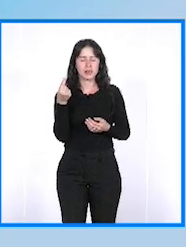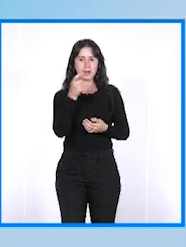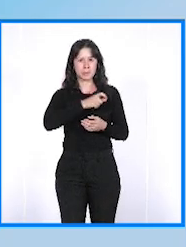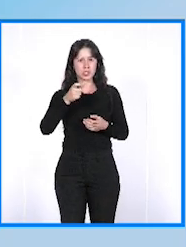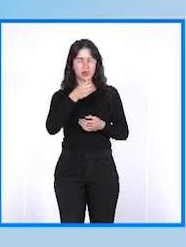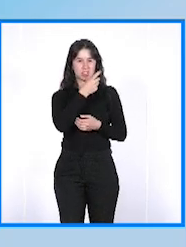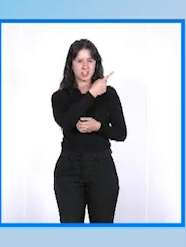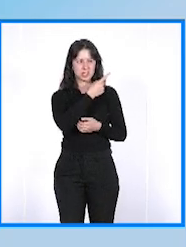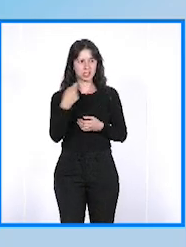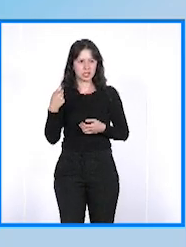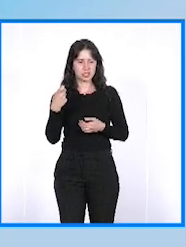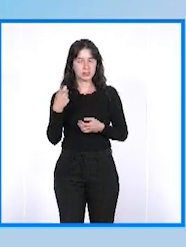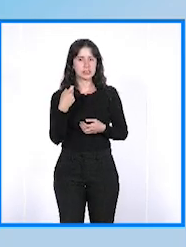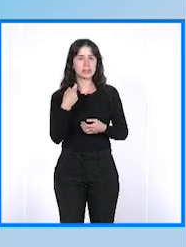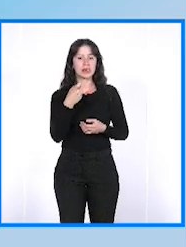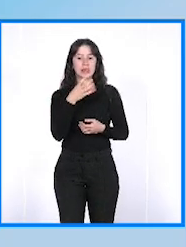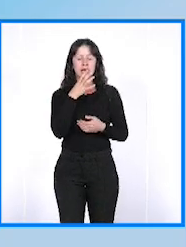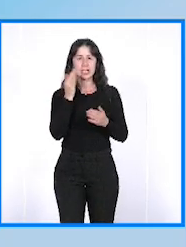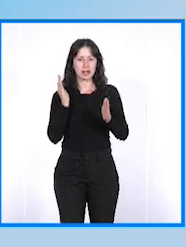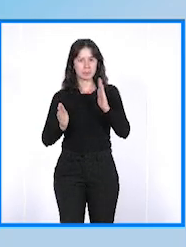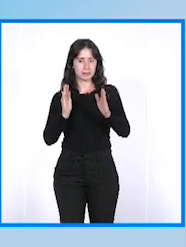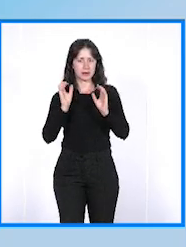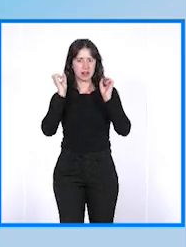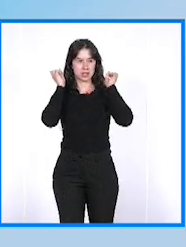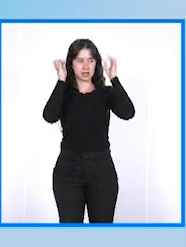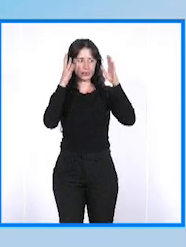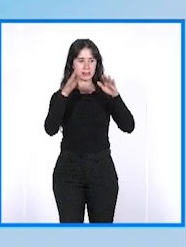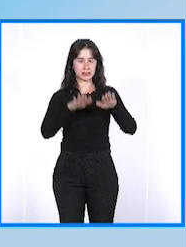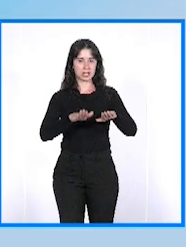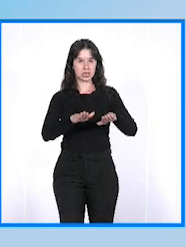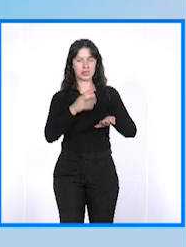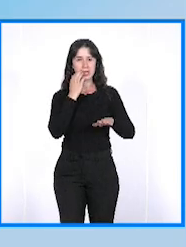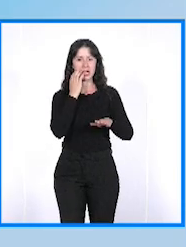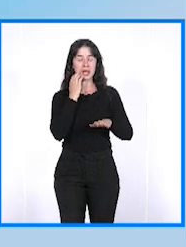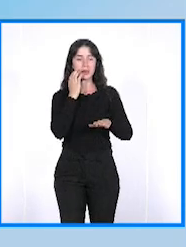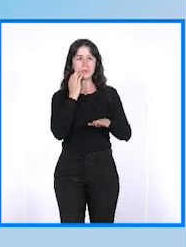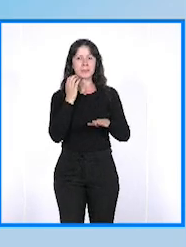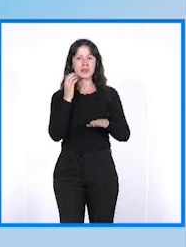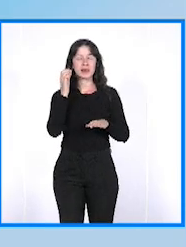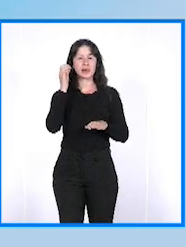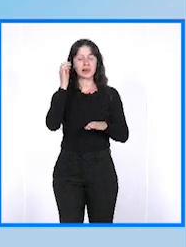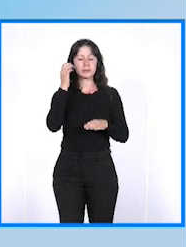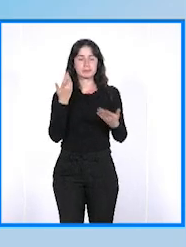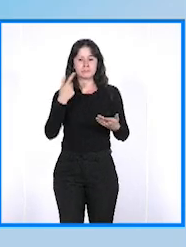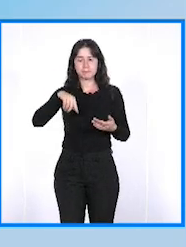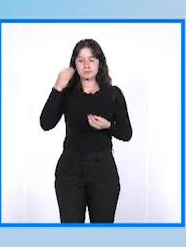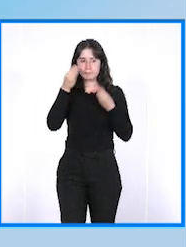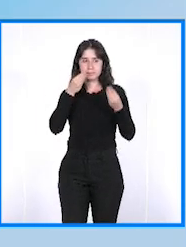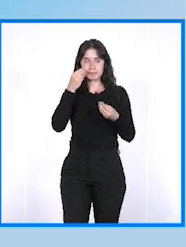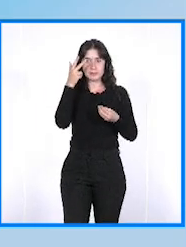permanecido durante todo este tiempo en una residencia Cuál era la hipótesis pues no esperábamos observar